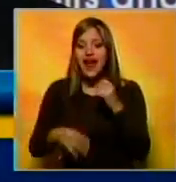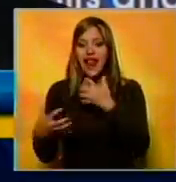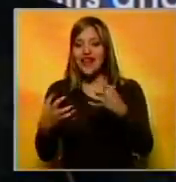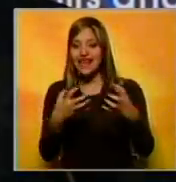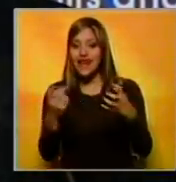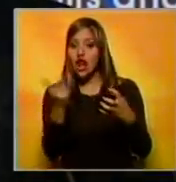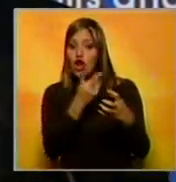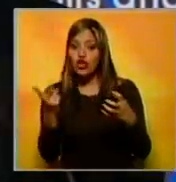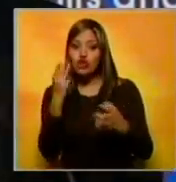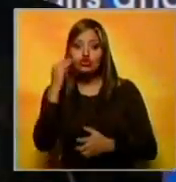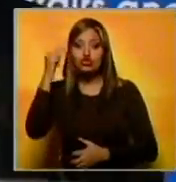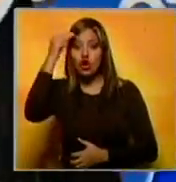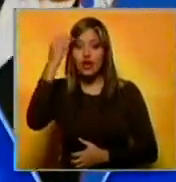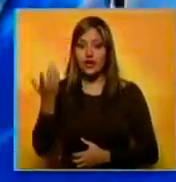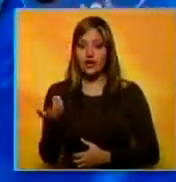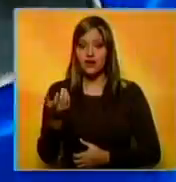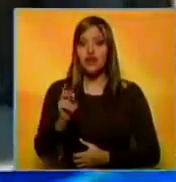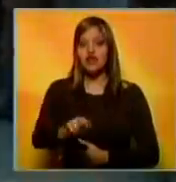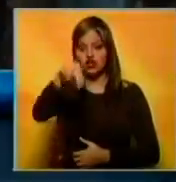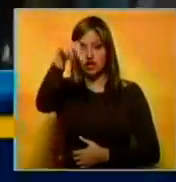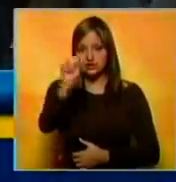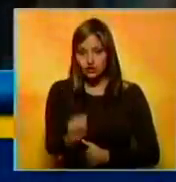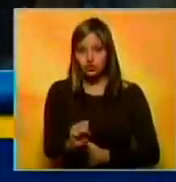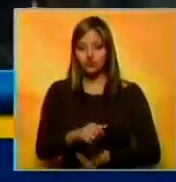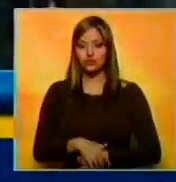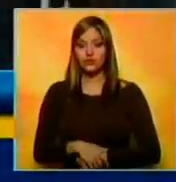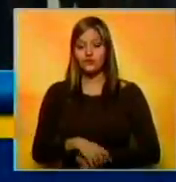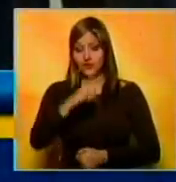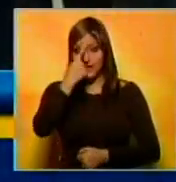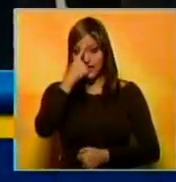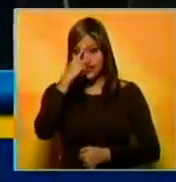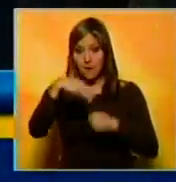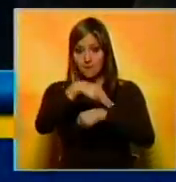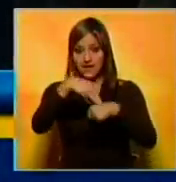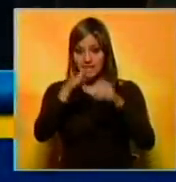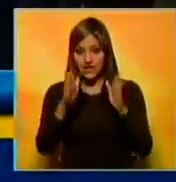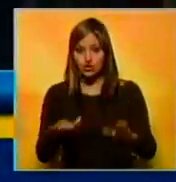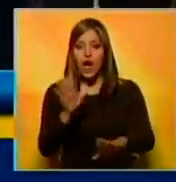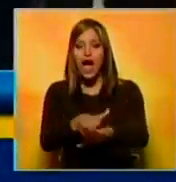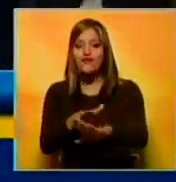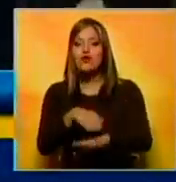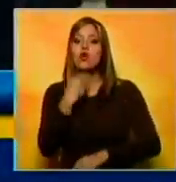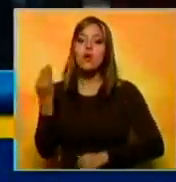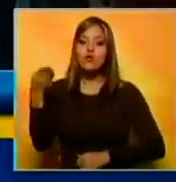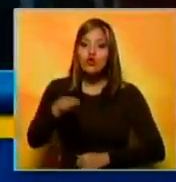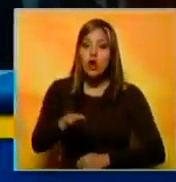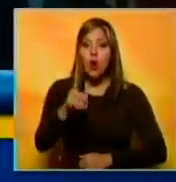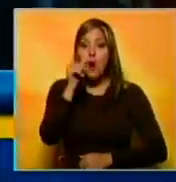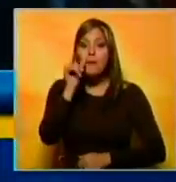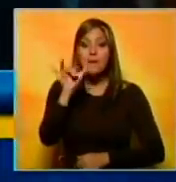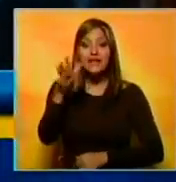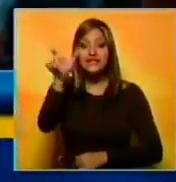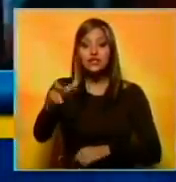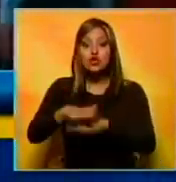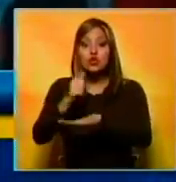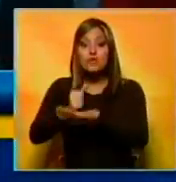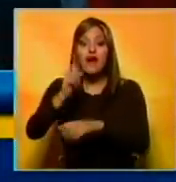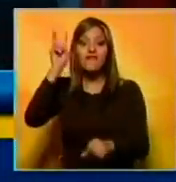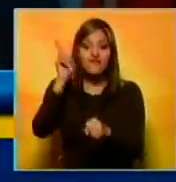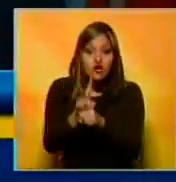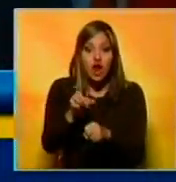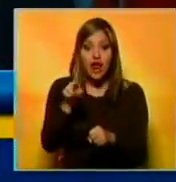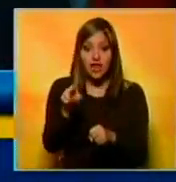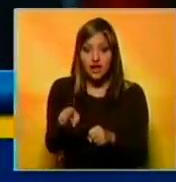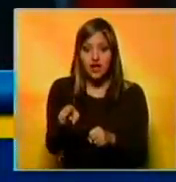entre ambas Coreas. En India, el ministro del Interior calificó la muerte del presunto violador en una cárcel de Nueva